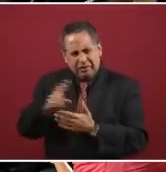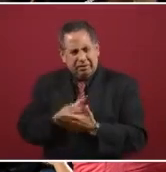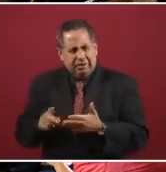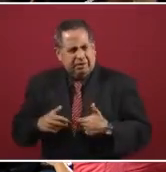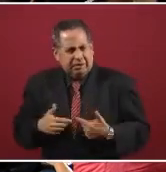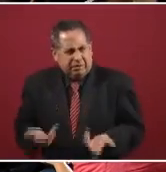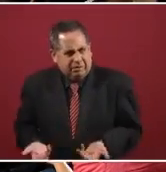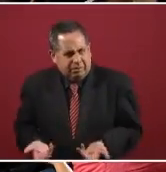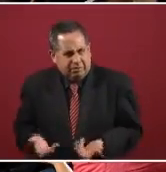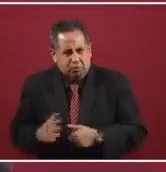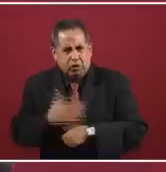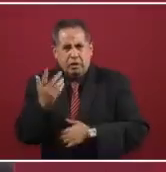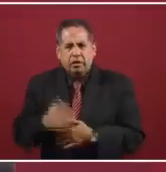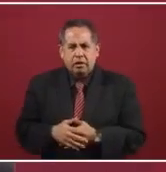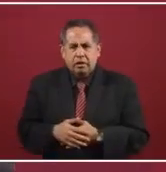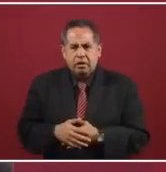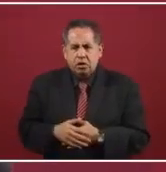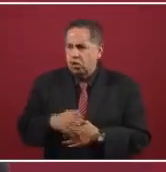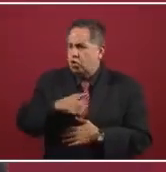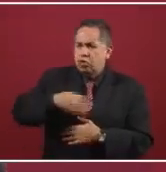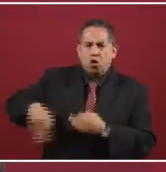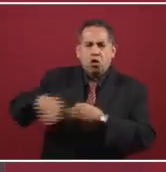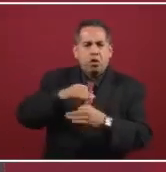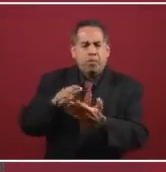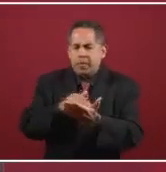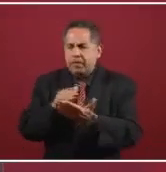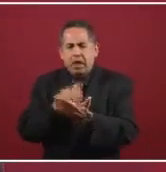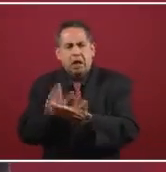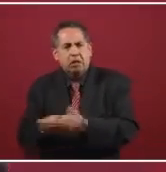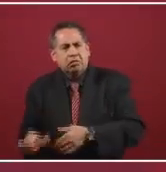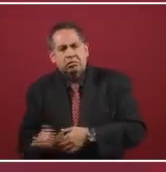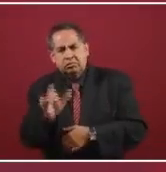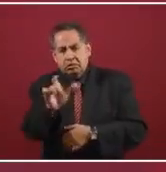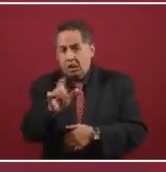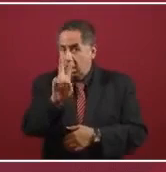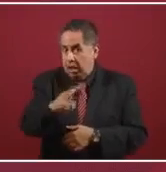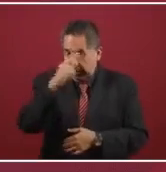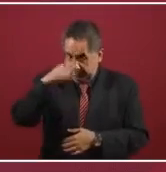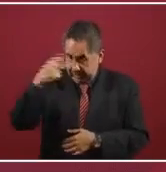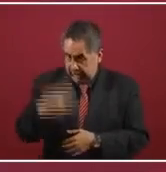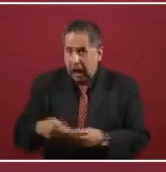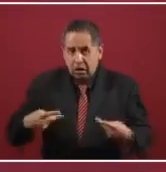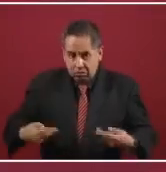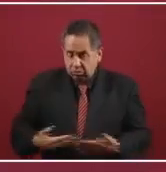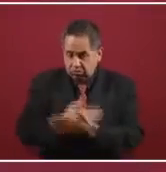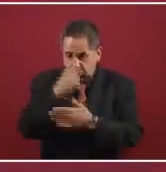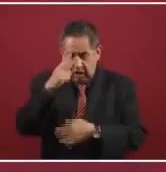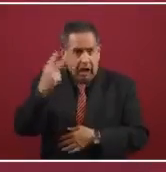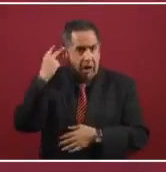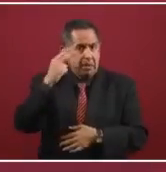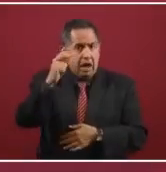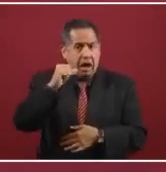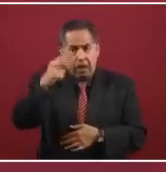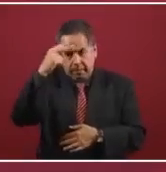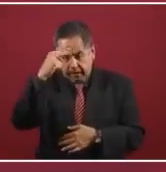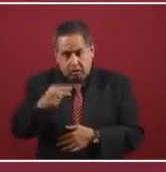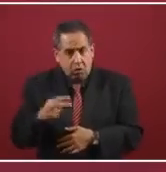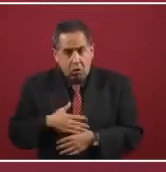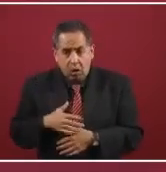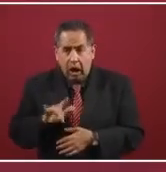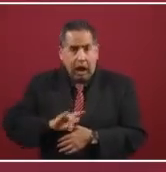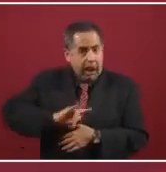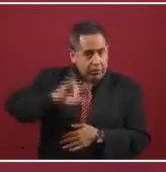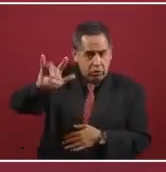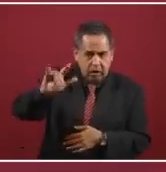sea, ¿por qué todos tenemos que presentar nuestra documentación como mexicanos cuando viajamos a nuestro país en un